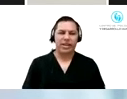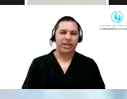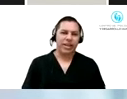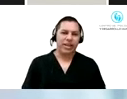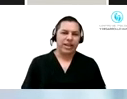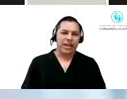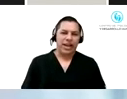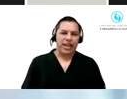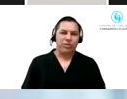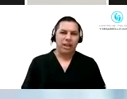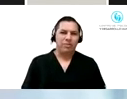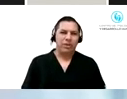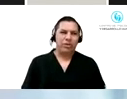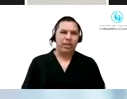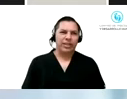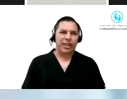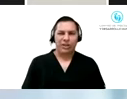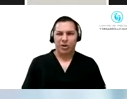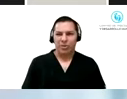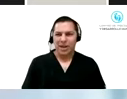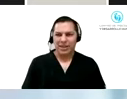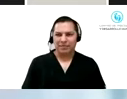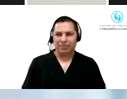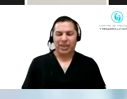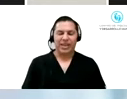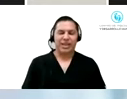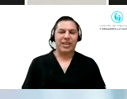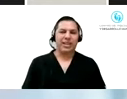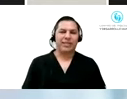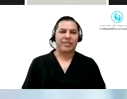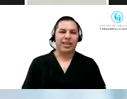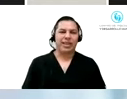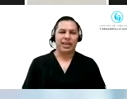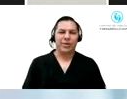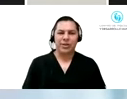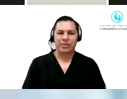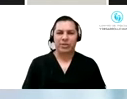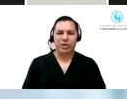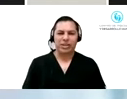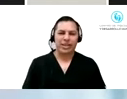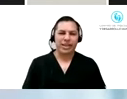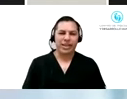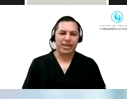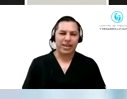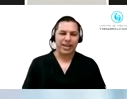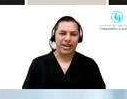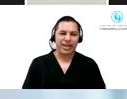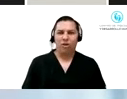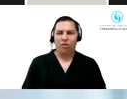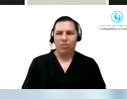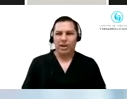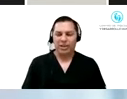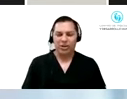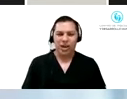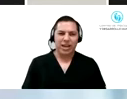gracias a cada una de las personas que nos acompañan el día de hoy. Espero que sea